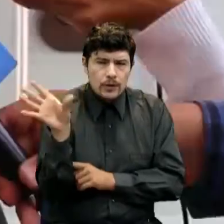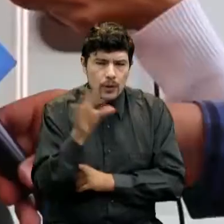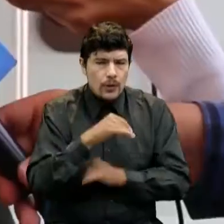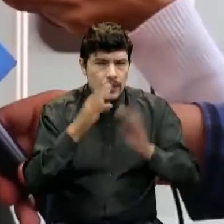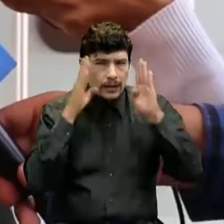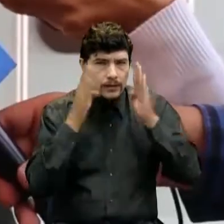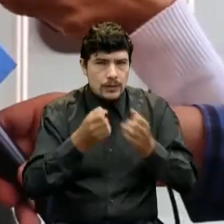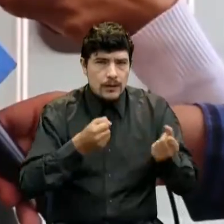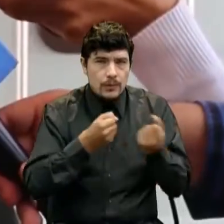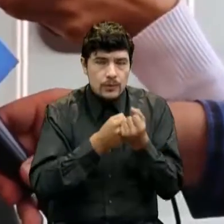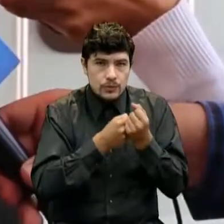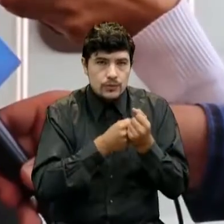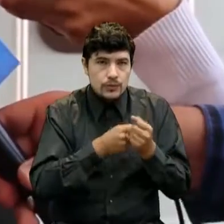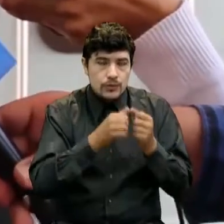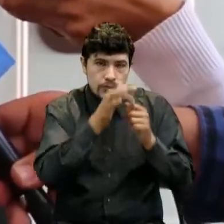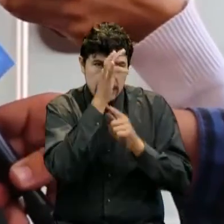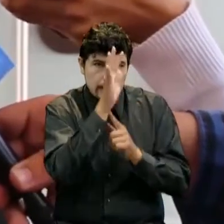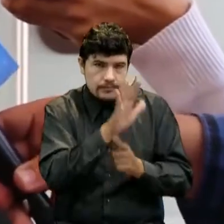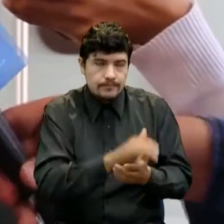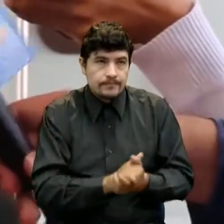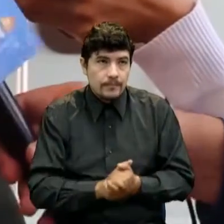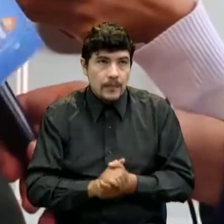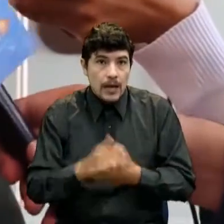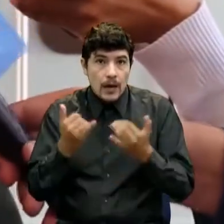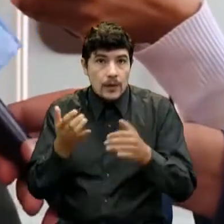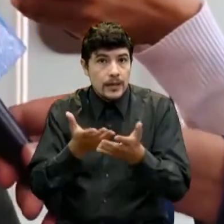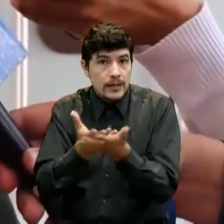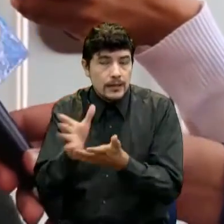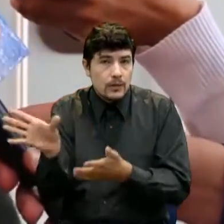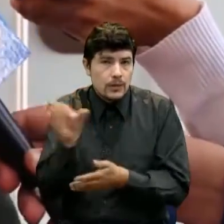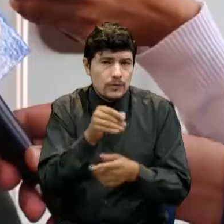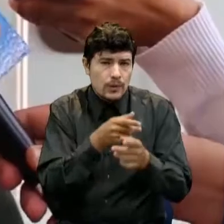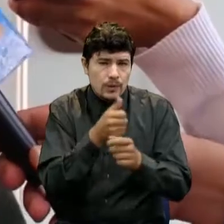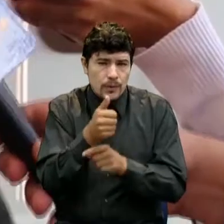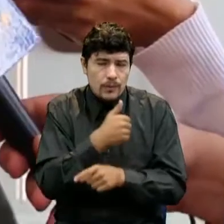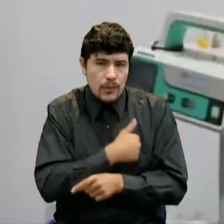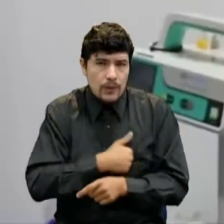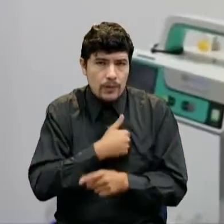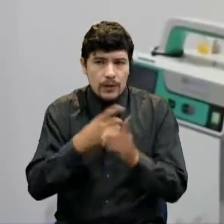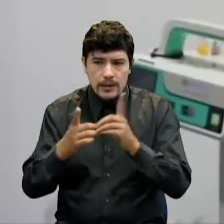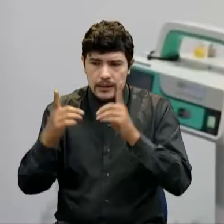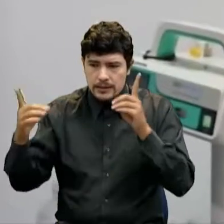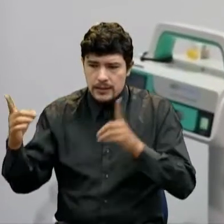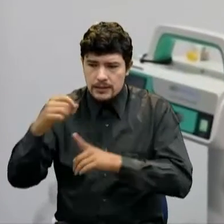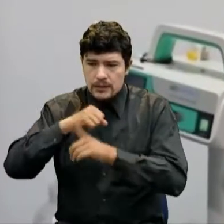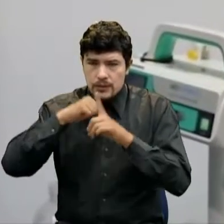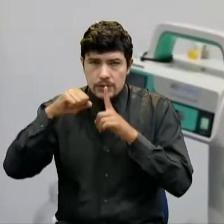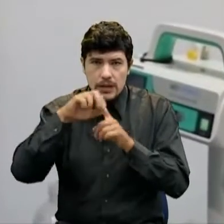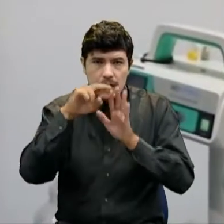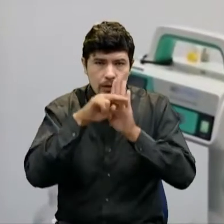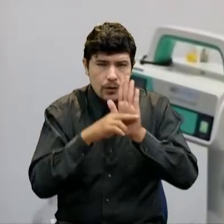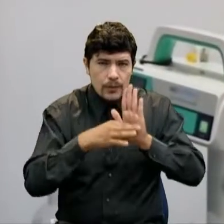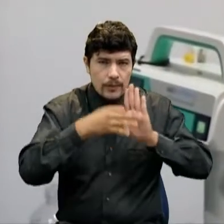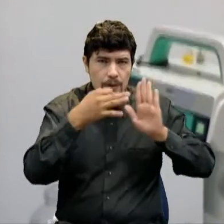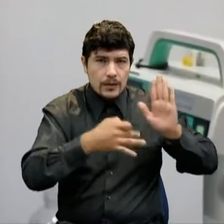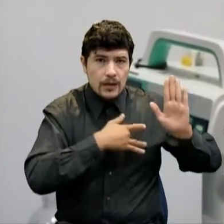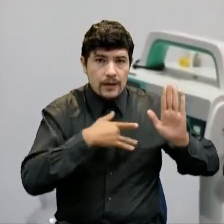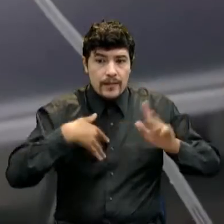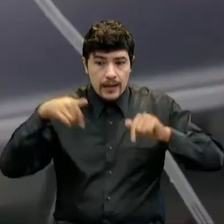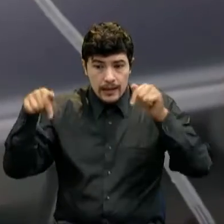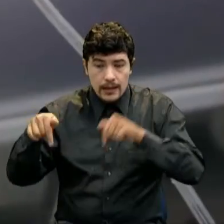distanciamiento social, verificar las medidas de bioseguridad. Por favor, en este momento ya nuestro departamento norte de